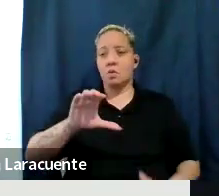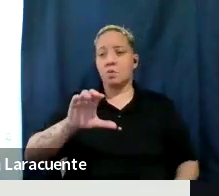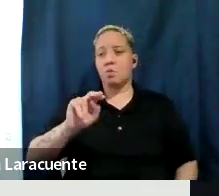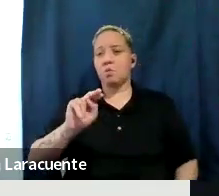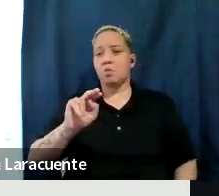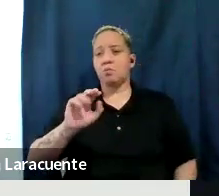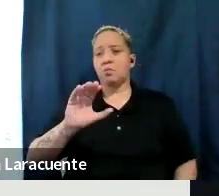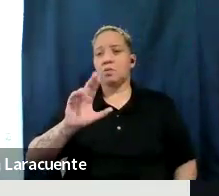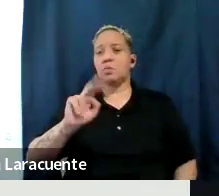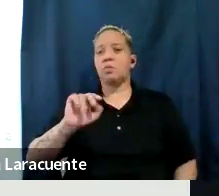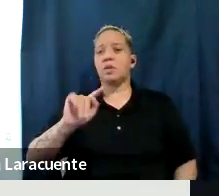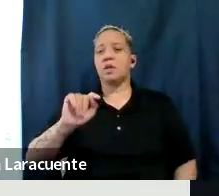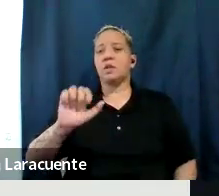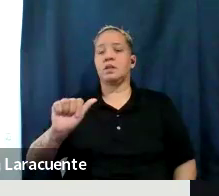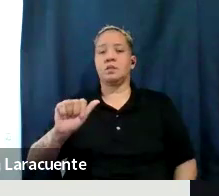Eh,